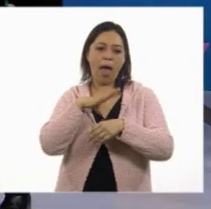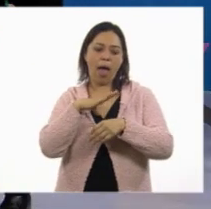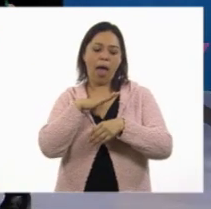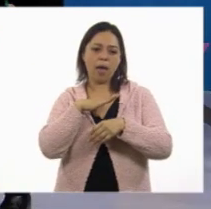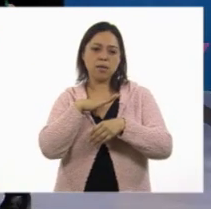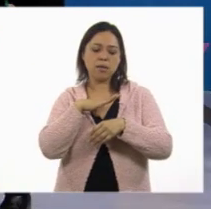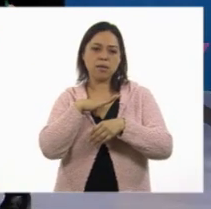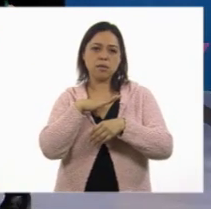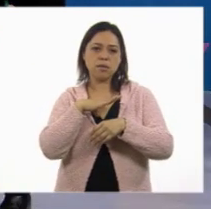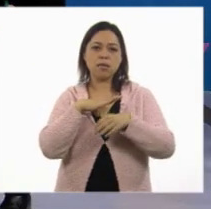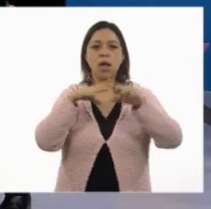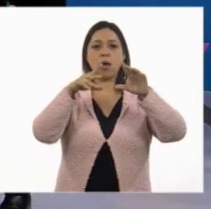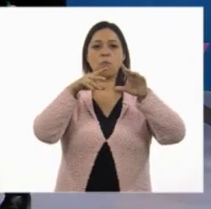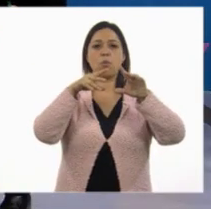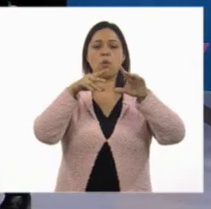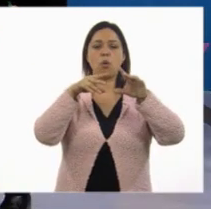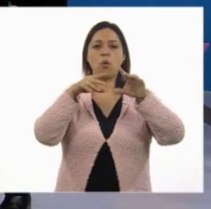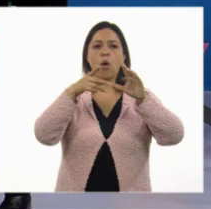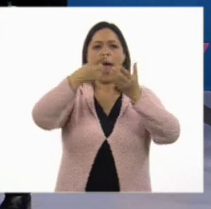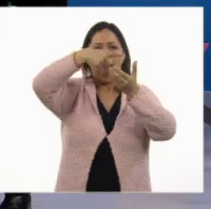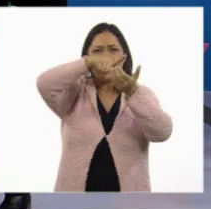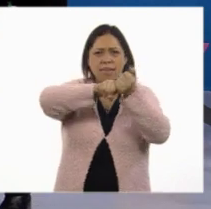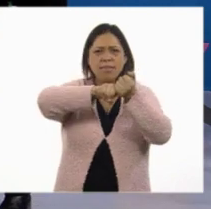lados agudos, 3 ángulos agudos.